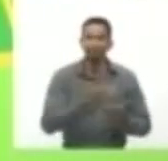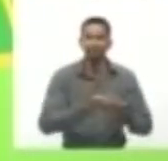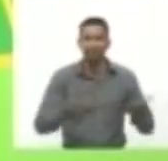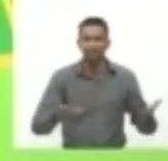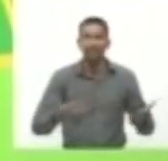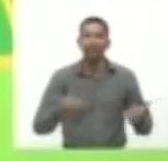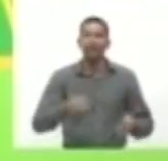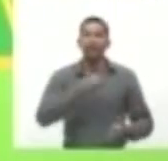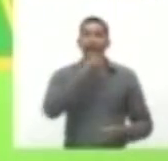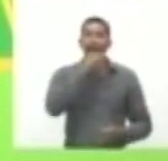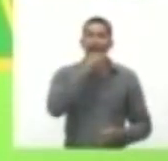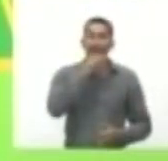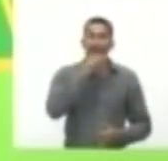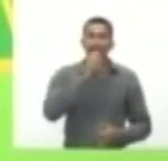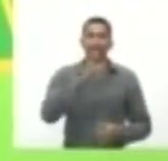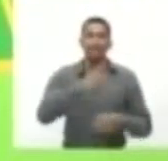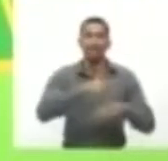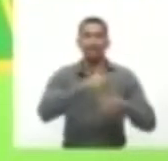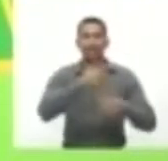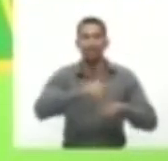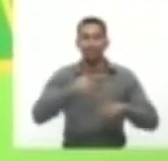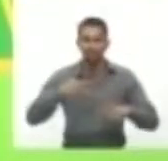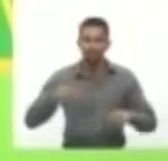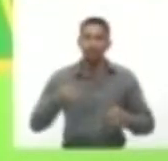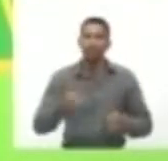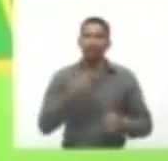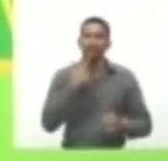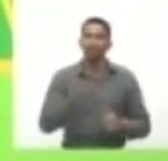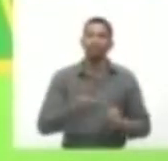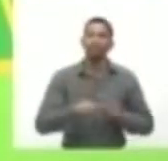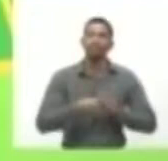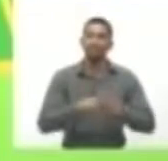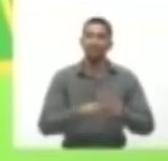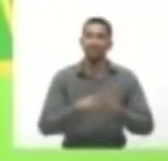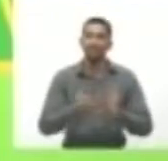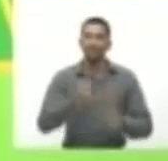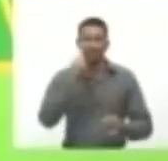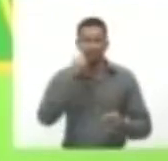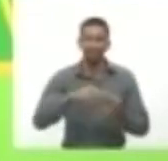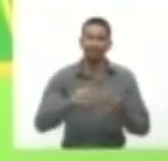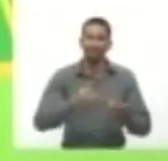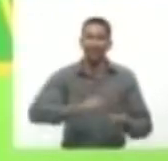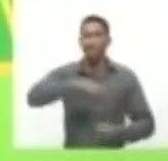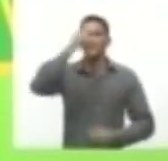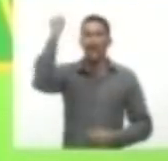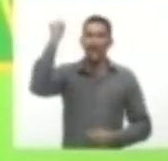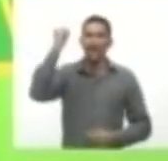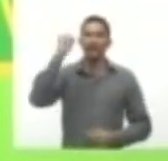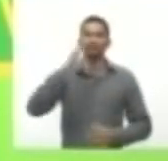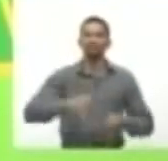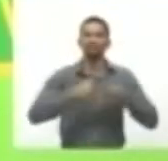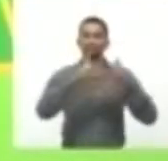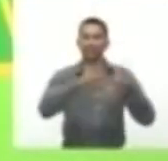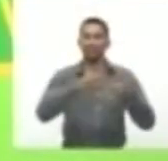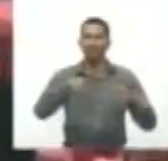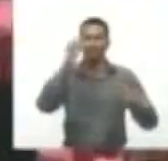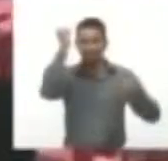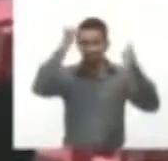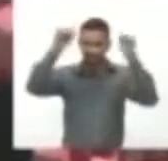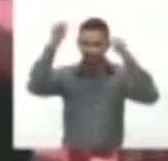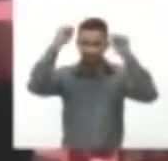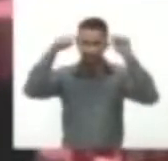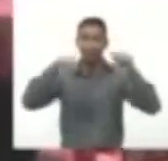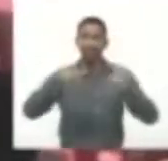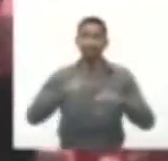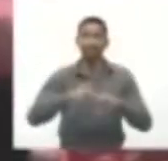cantante guatemalteco Eric Zona 1 busca ganarse su Congo de Oro aquí en Barranquilla. ¡Veamos!